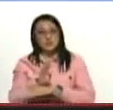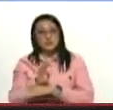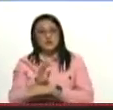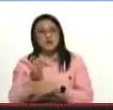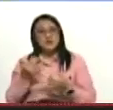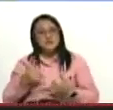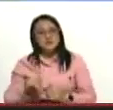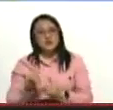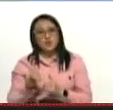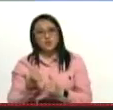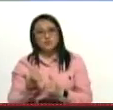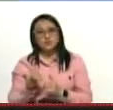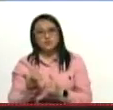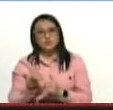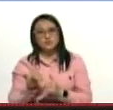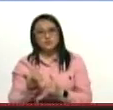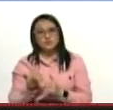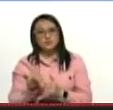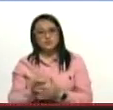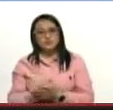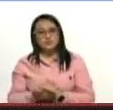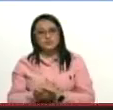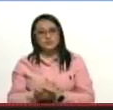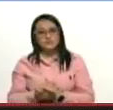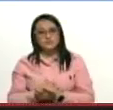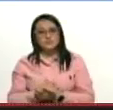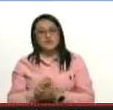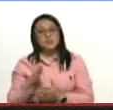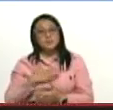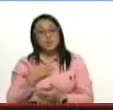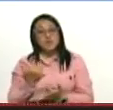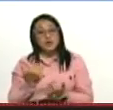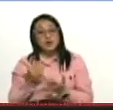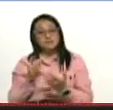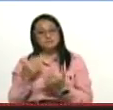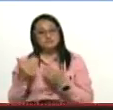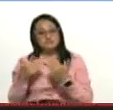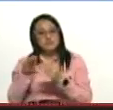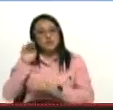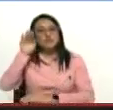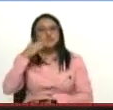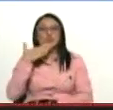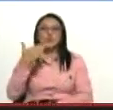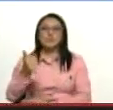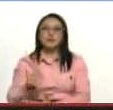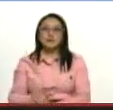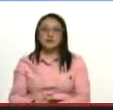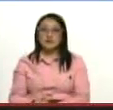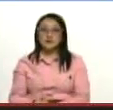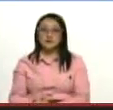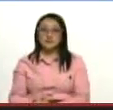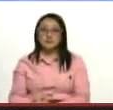hijos hijos que puedan llevar adelante un futuro mejor